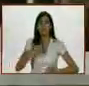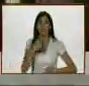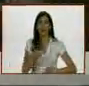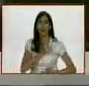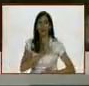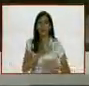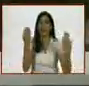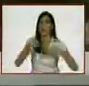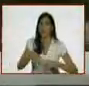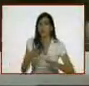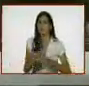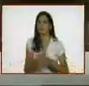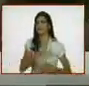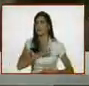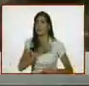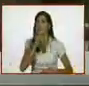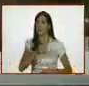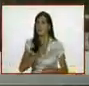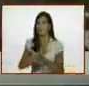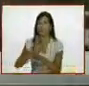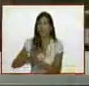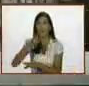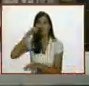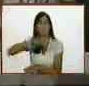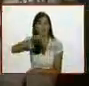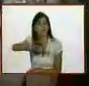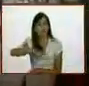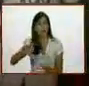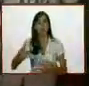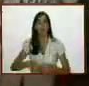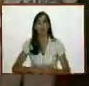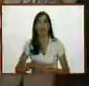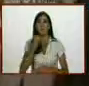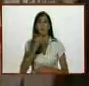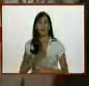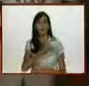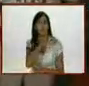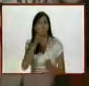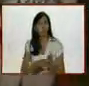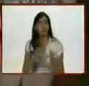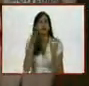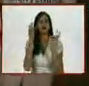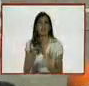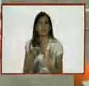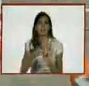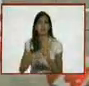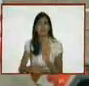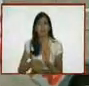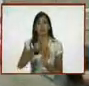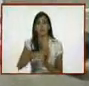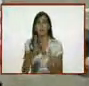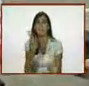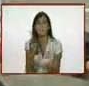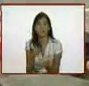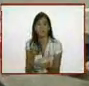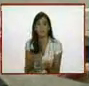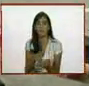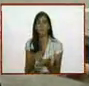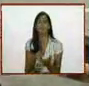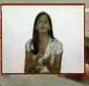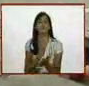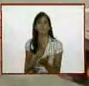cualquier convenio o acuerdo tiene que proteger a la población civil. Debe contar con plenas y totales garantías, además de la participación